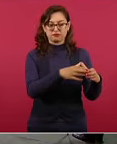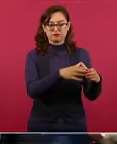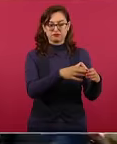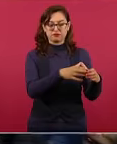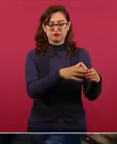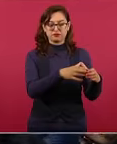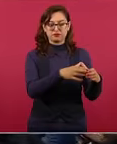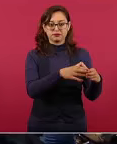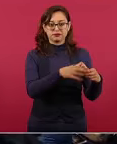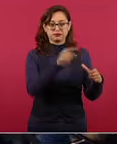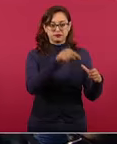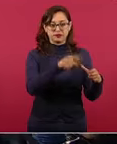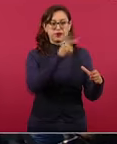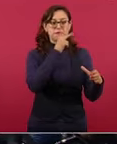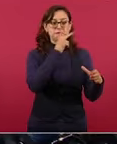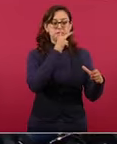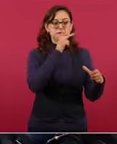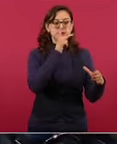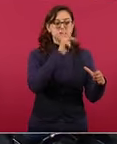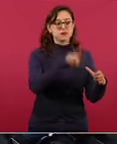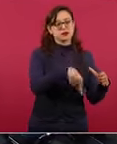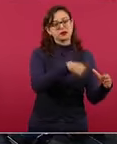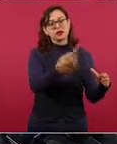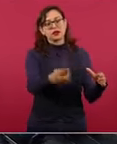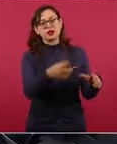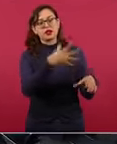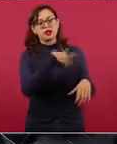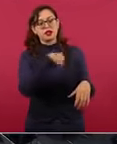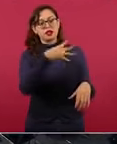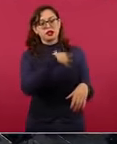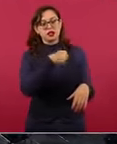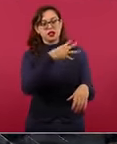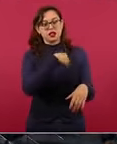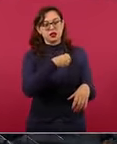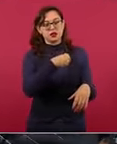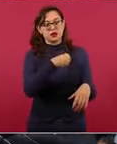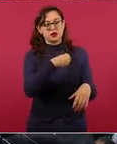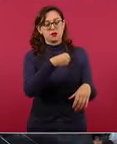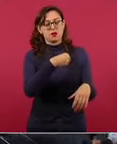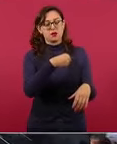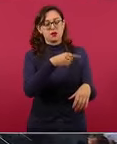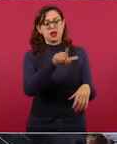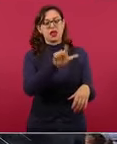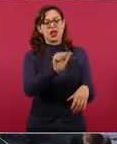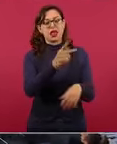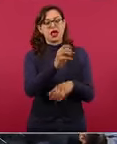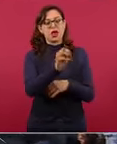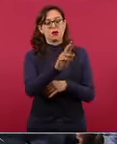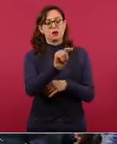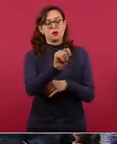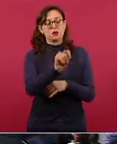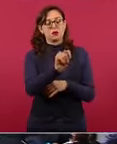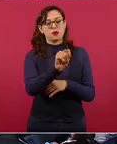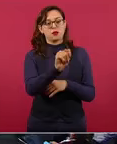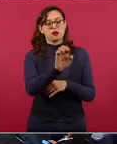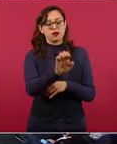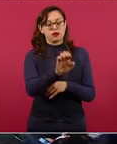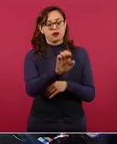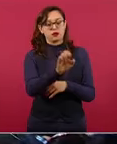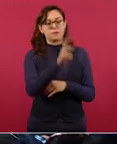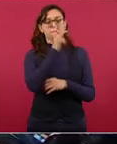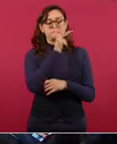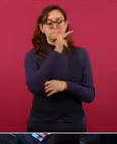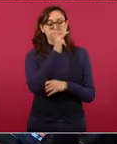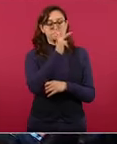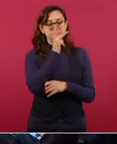si produce el papá el aporte clave que gonzález laporte si el papá laborde el aporte es